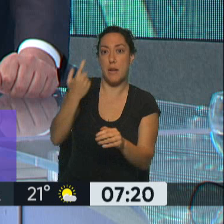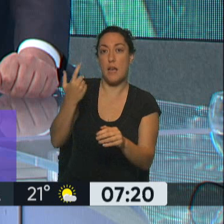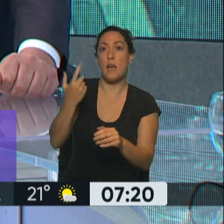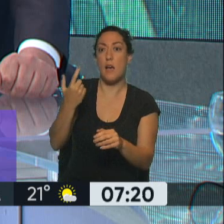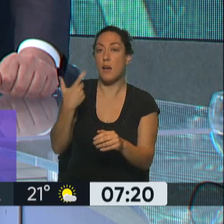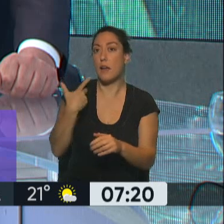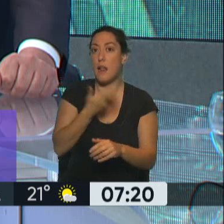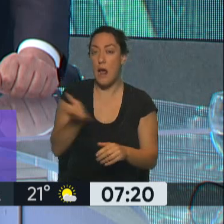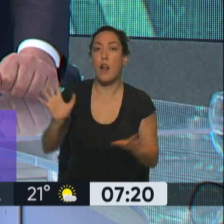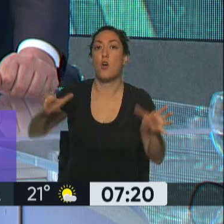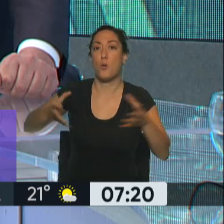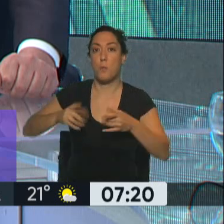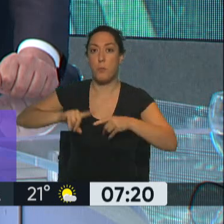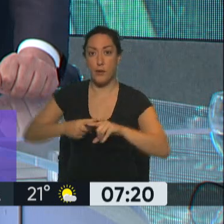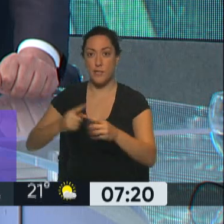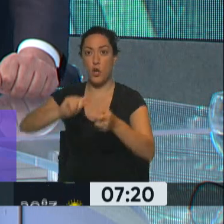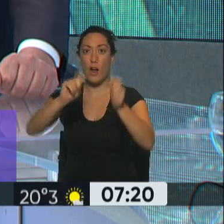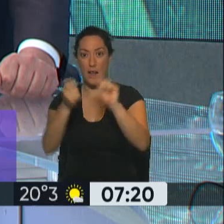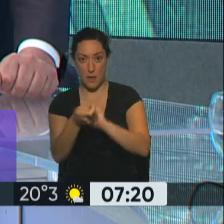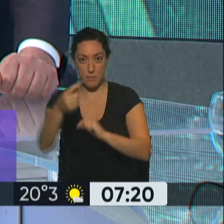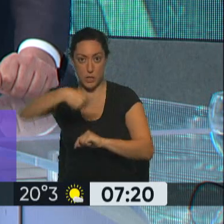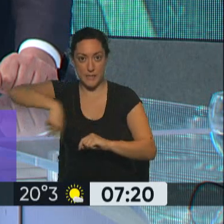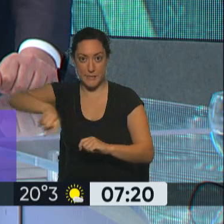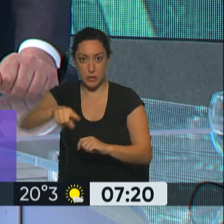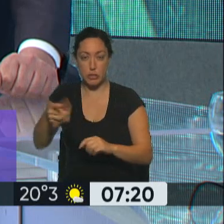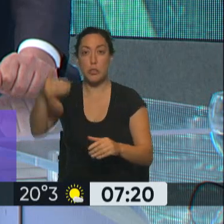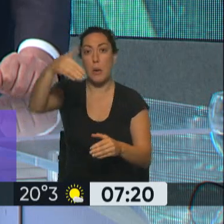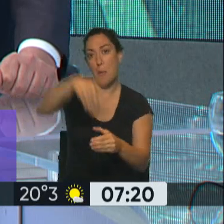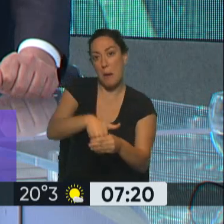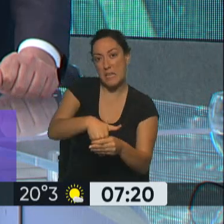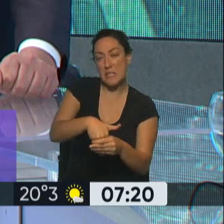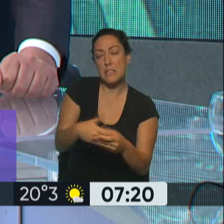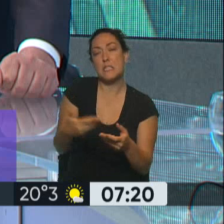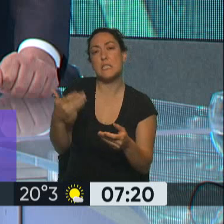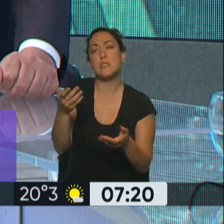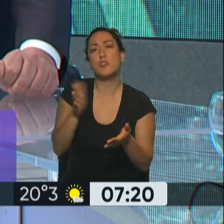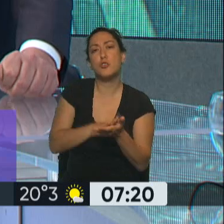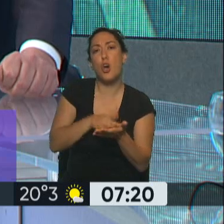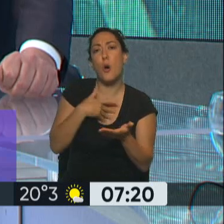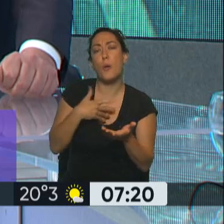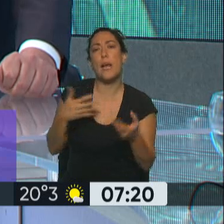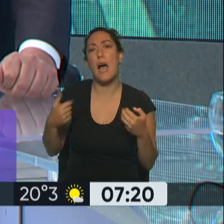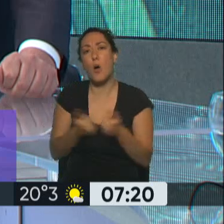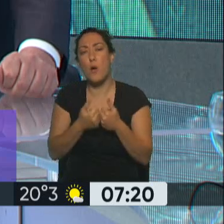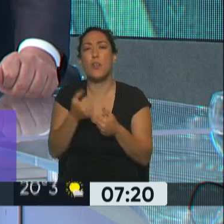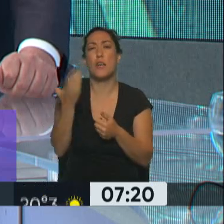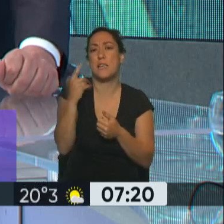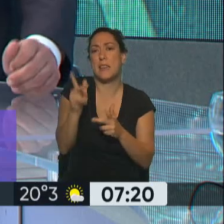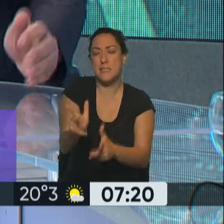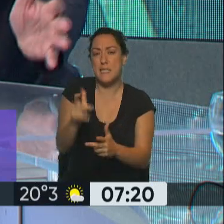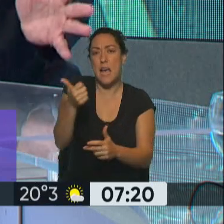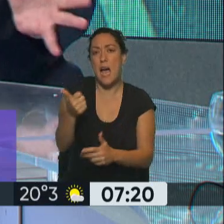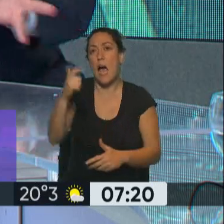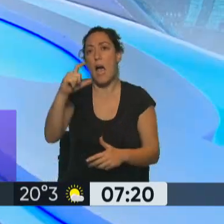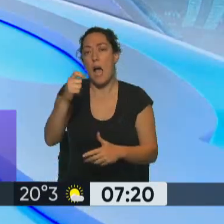sector de Juntos por el Cambio, que no había participado del acuerdo de Acasuso, como se lo denominó, iba a